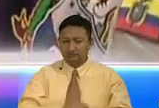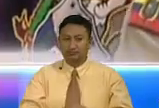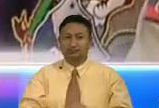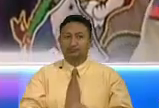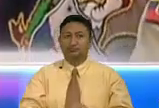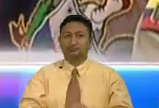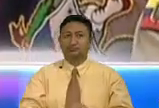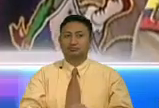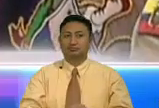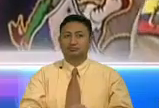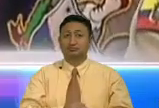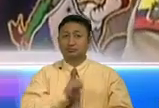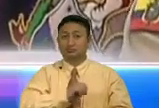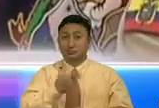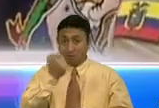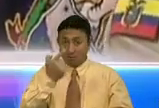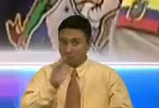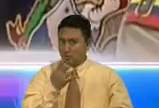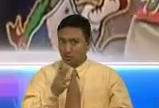divisar que se hayan realizado disparos.